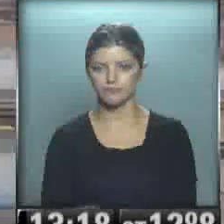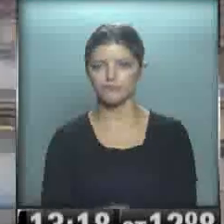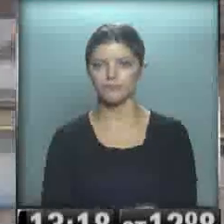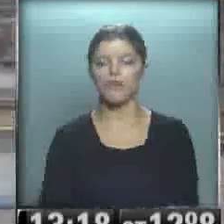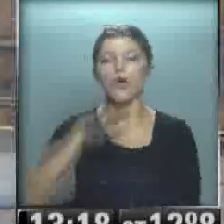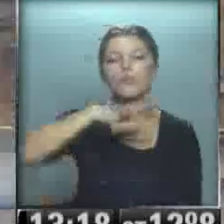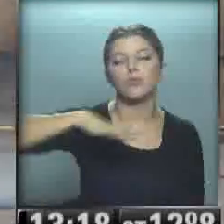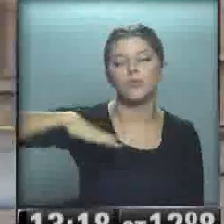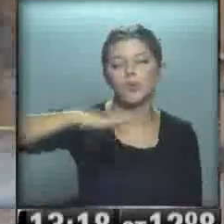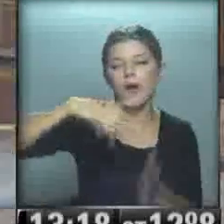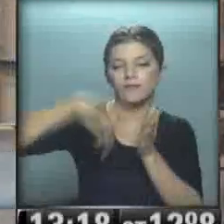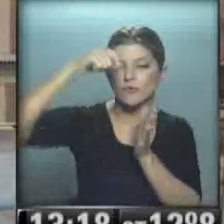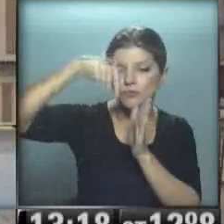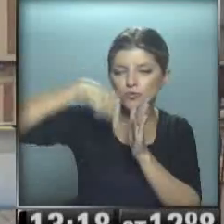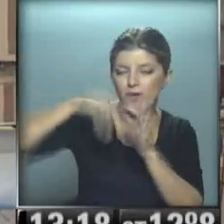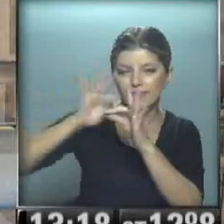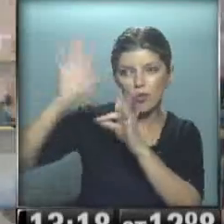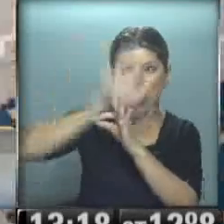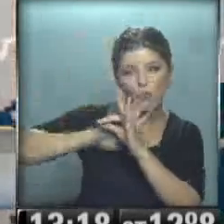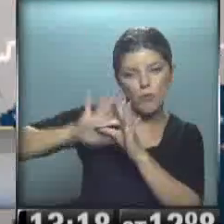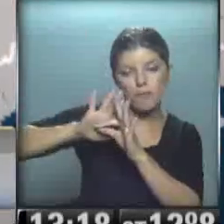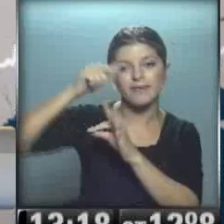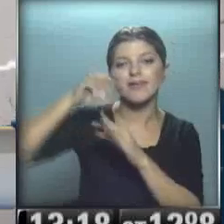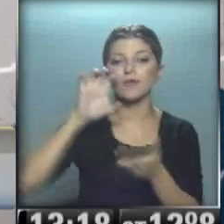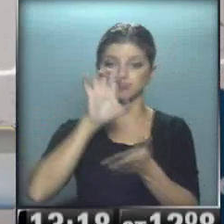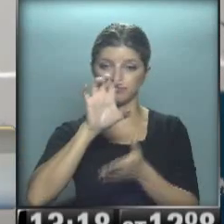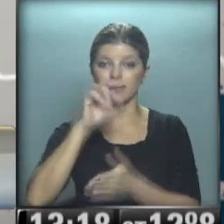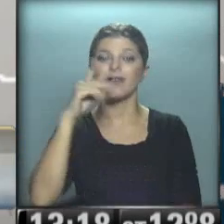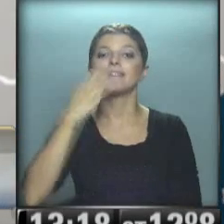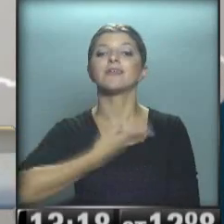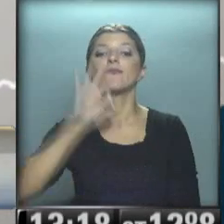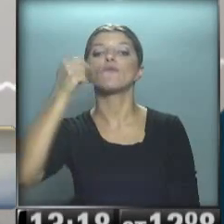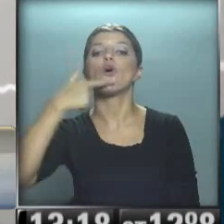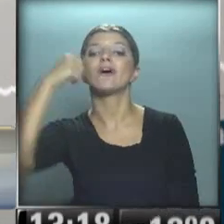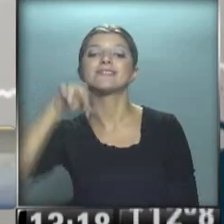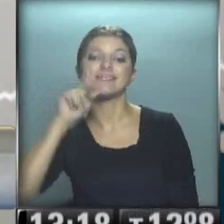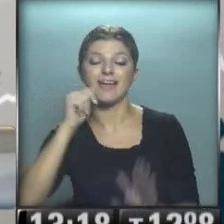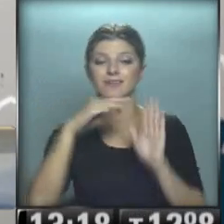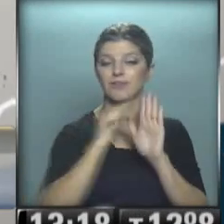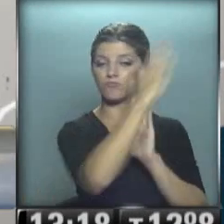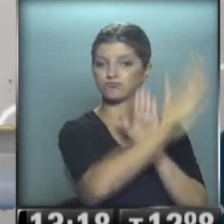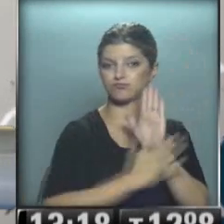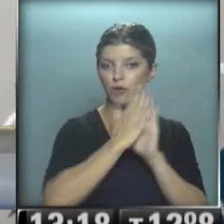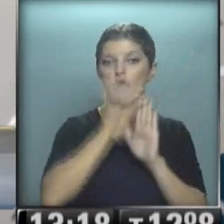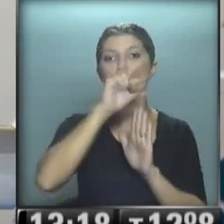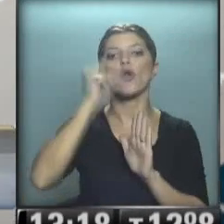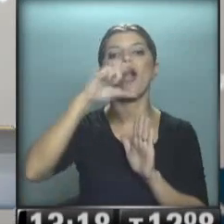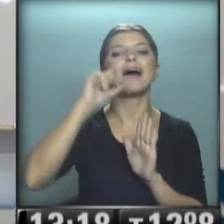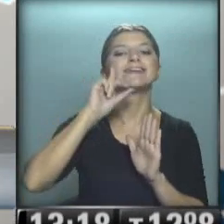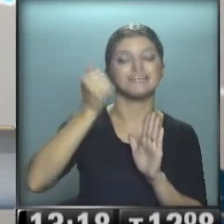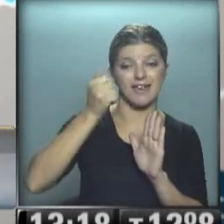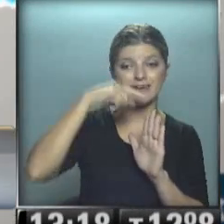Ubicada en el corazón del sudeste europeo, la República de Bosnia-Herzegovina comparte sus fronteras con Croacia al